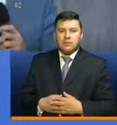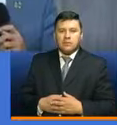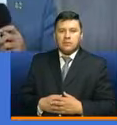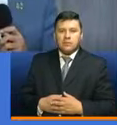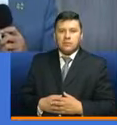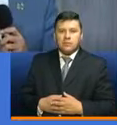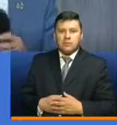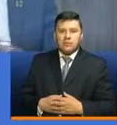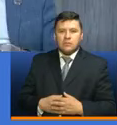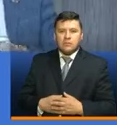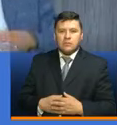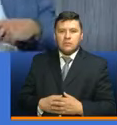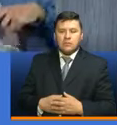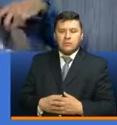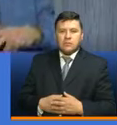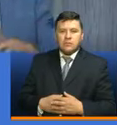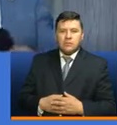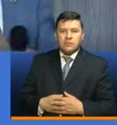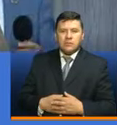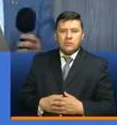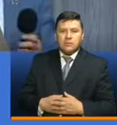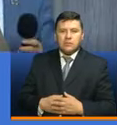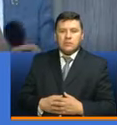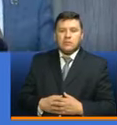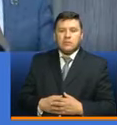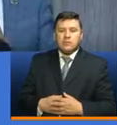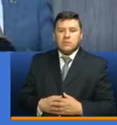A todo su equipo. Muchas gracias por la